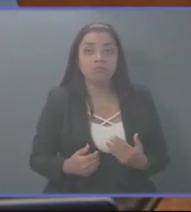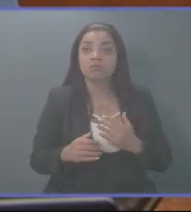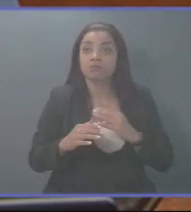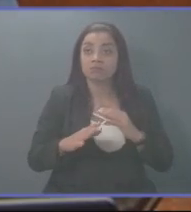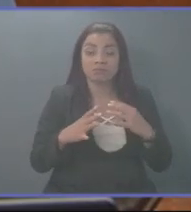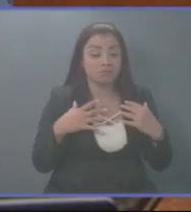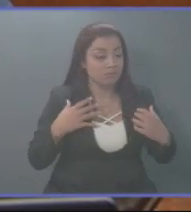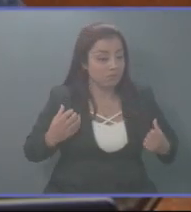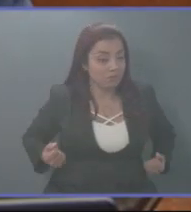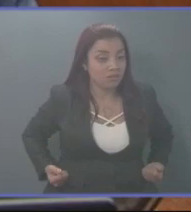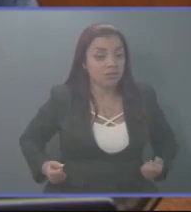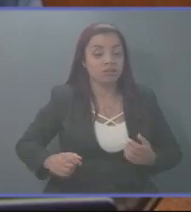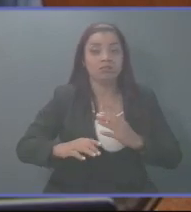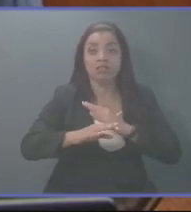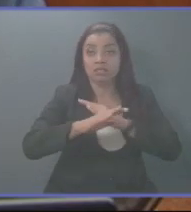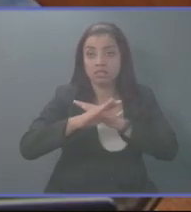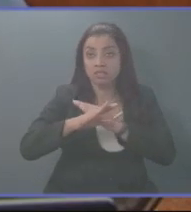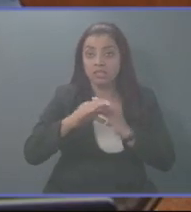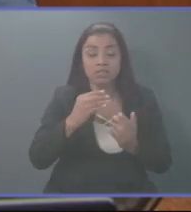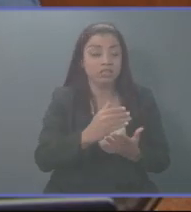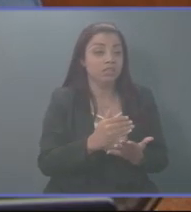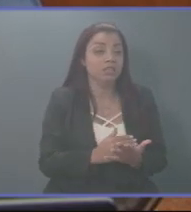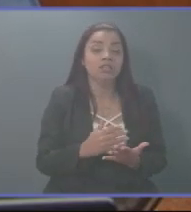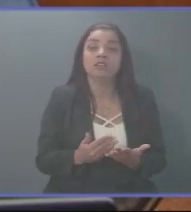del Estado contra la privación